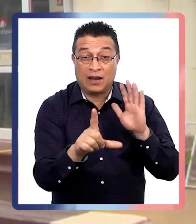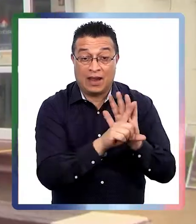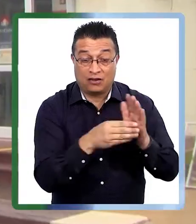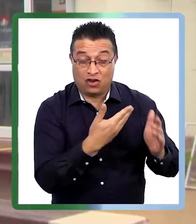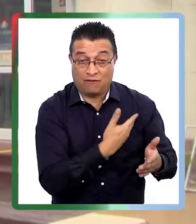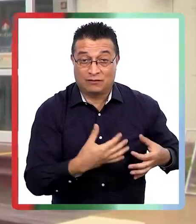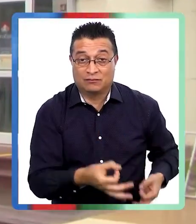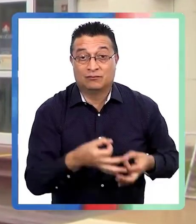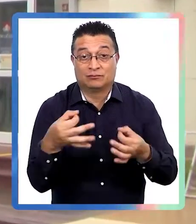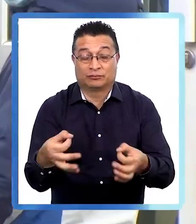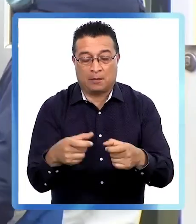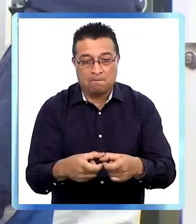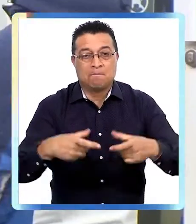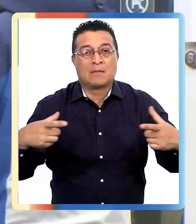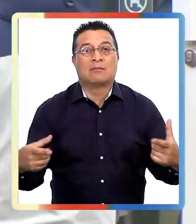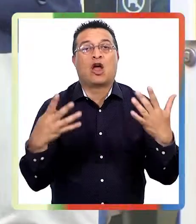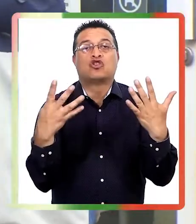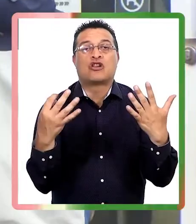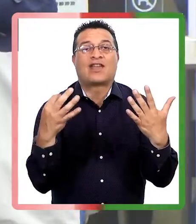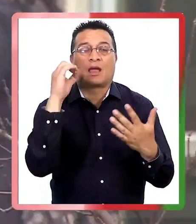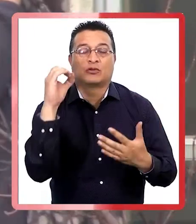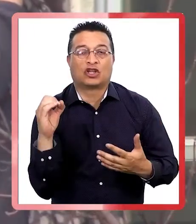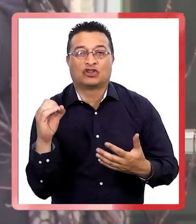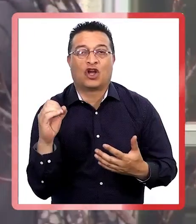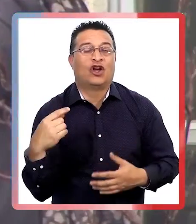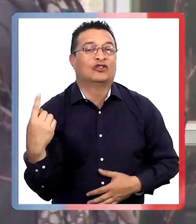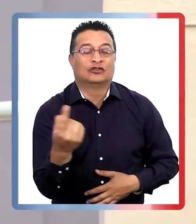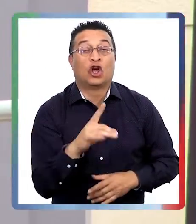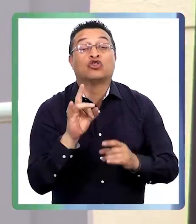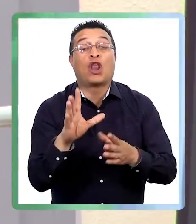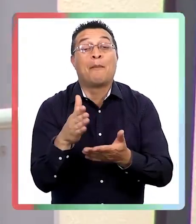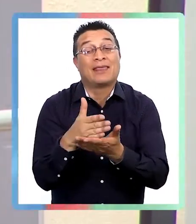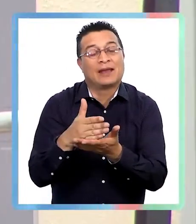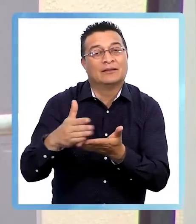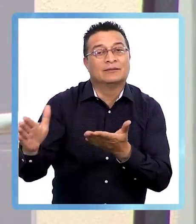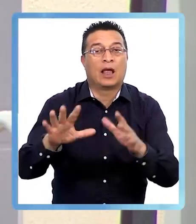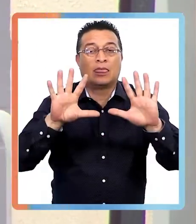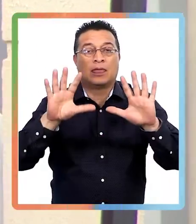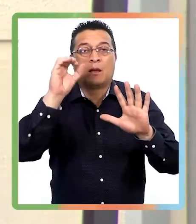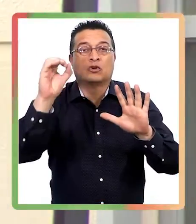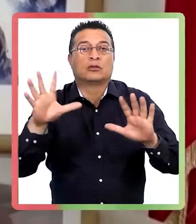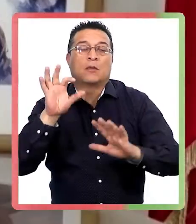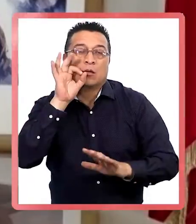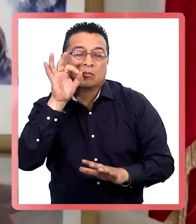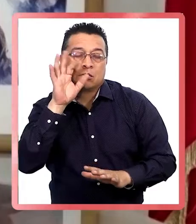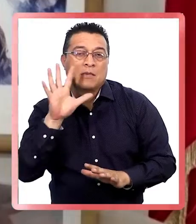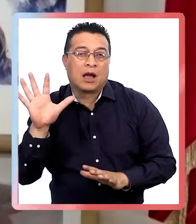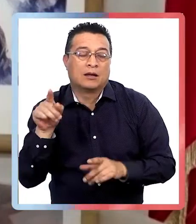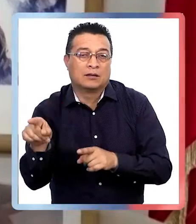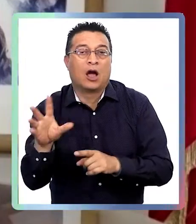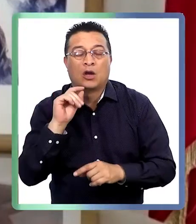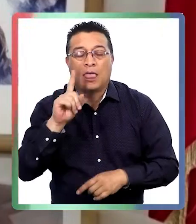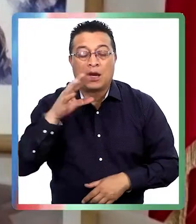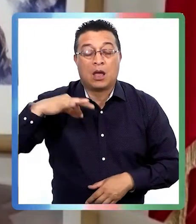ley que presentó el gobierno lo amplía al 90%, solamente excluye, por así decirlo, al 10% más rico